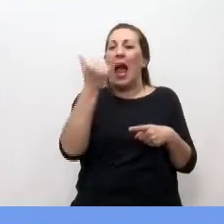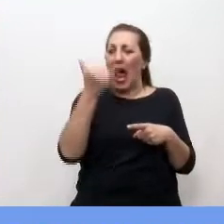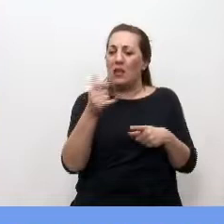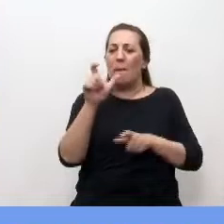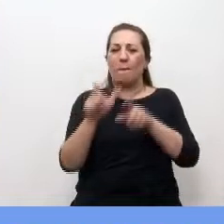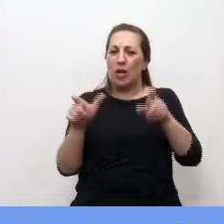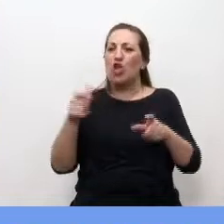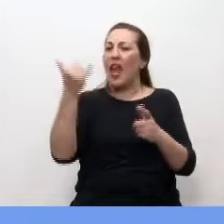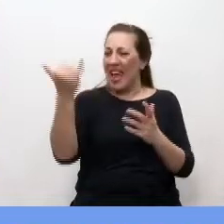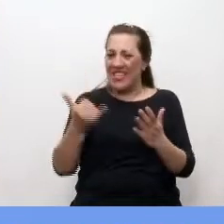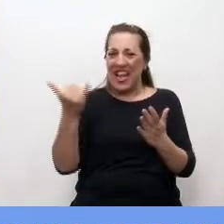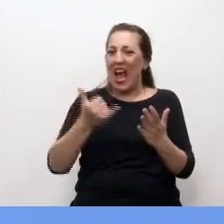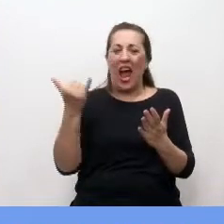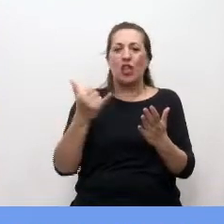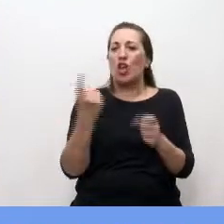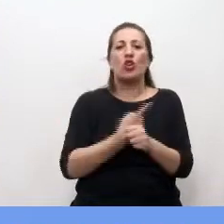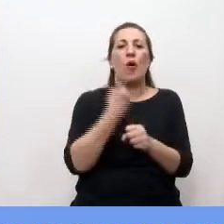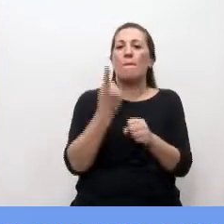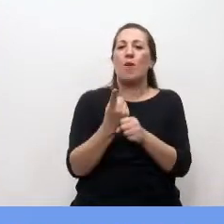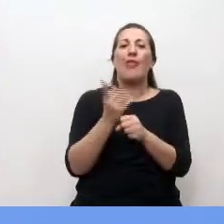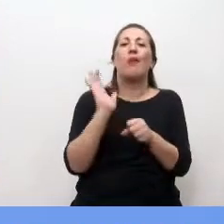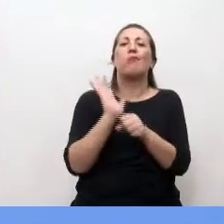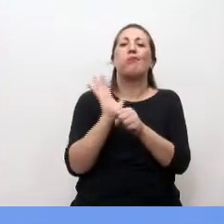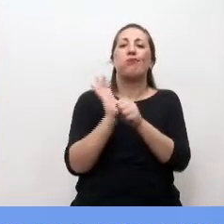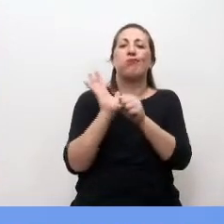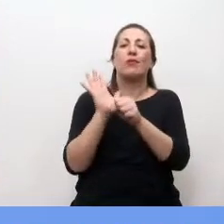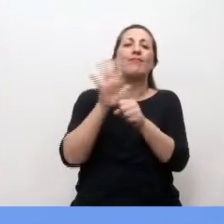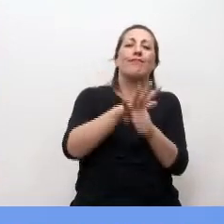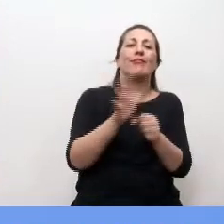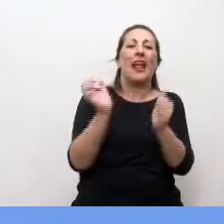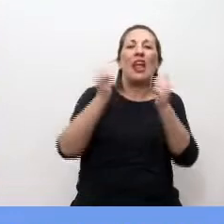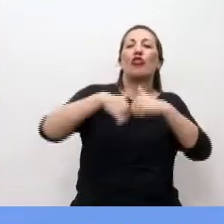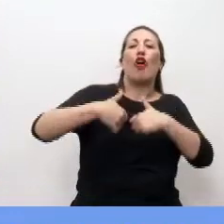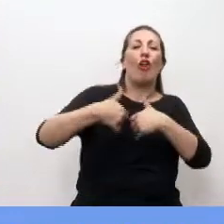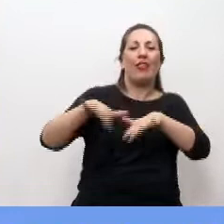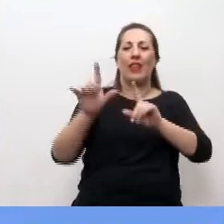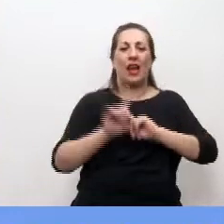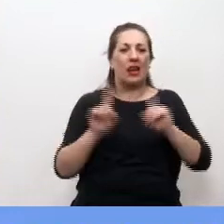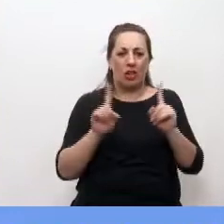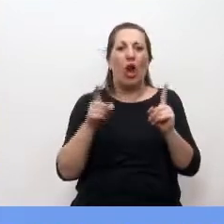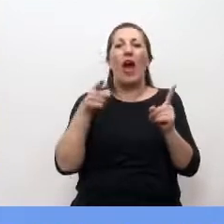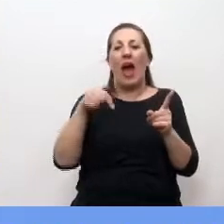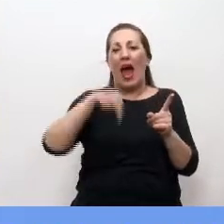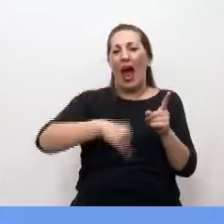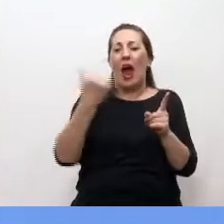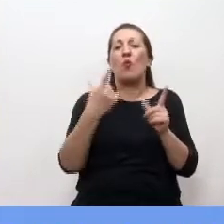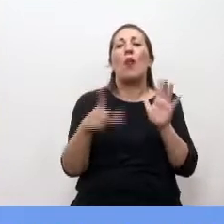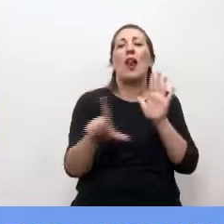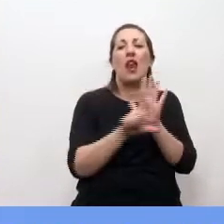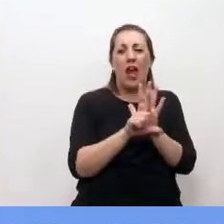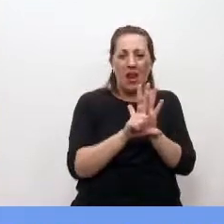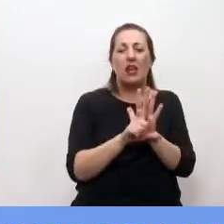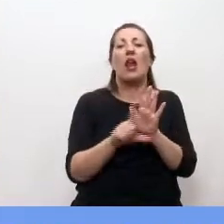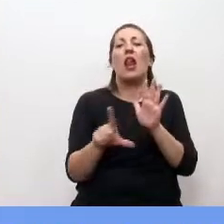no podemos seguir poniendo las escondidas debajo de la alfombra y esto es lo que tenemos ahora una ley que hay que renovar